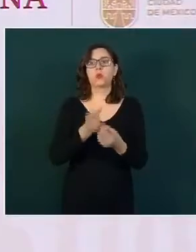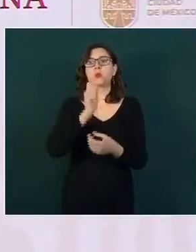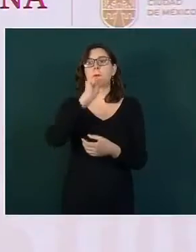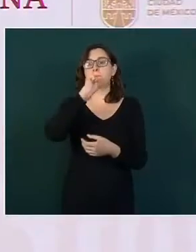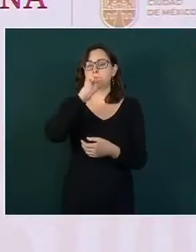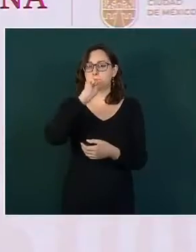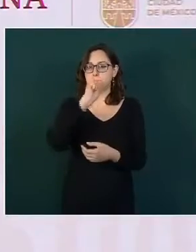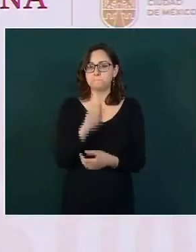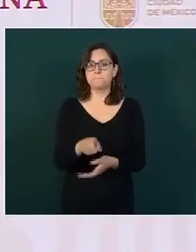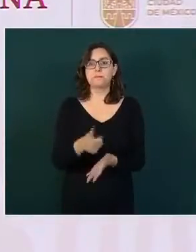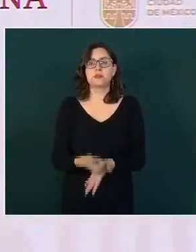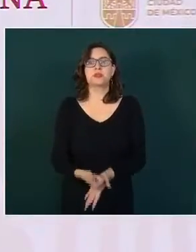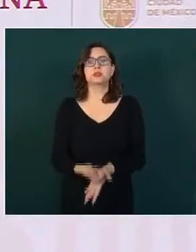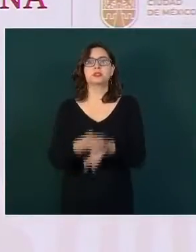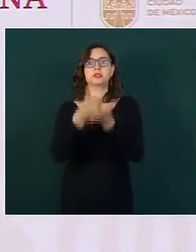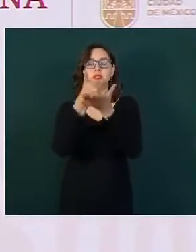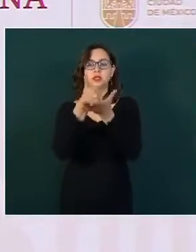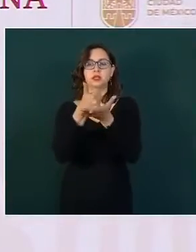apoyándonos